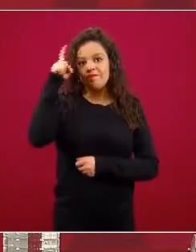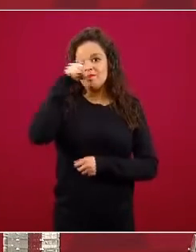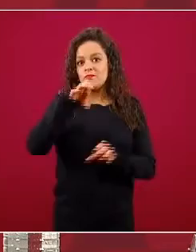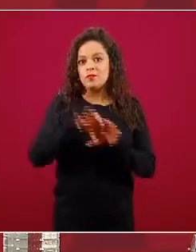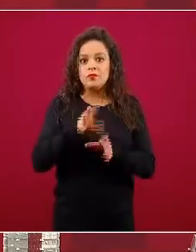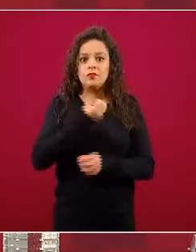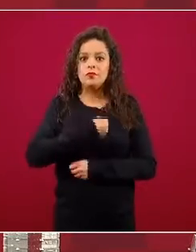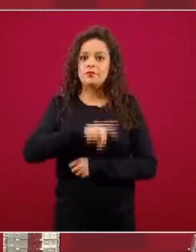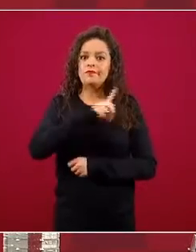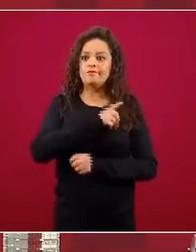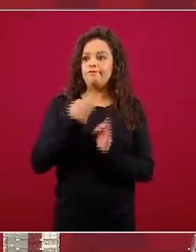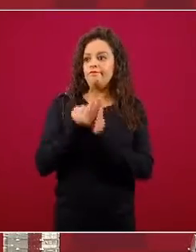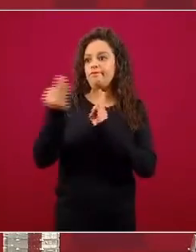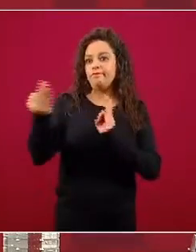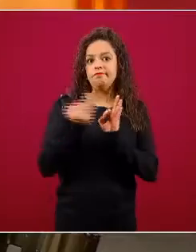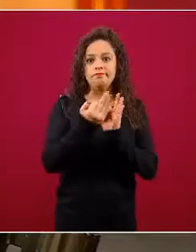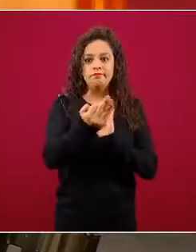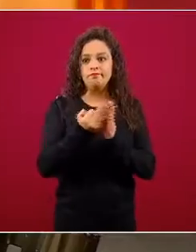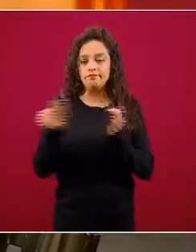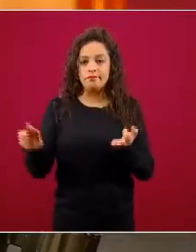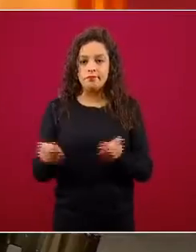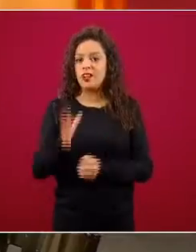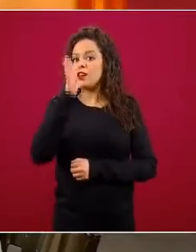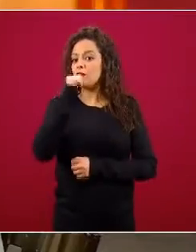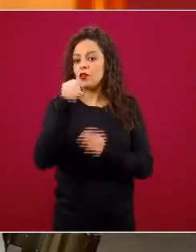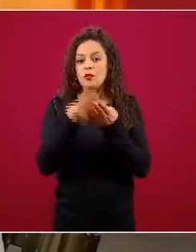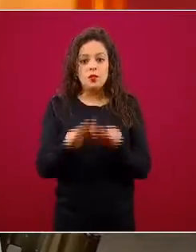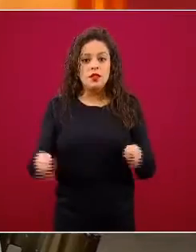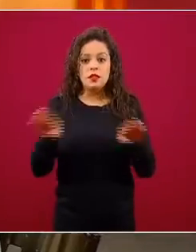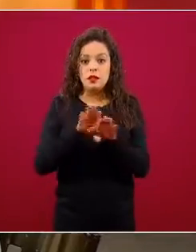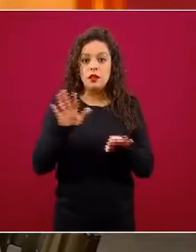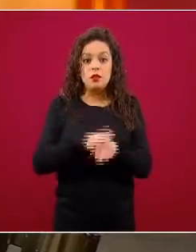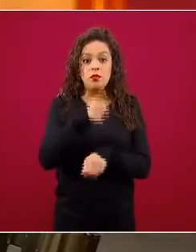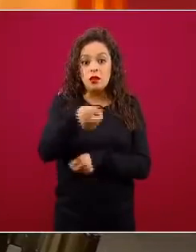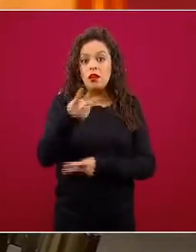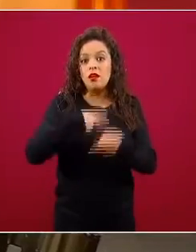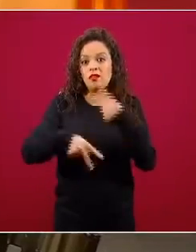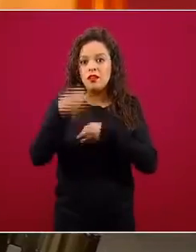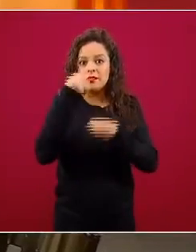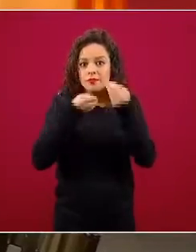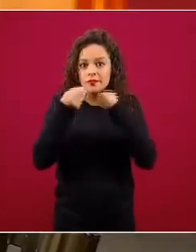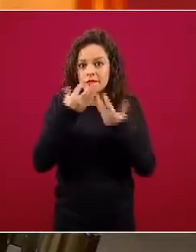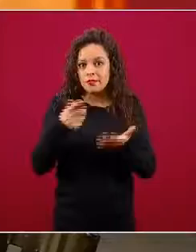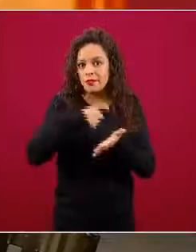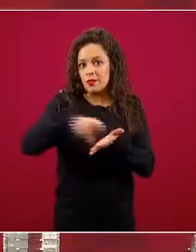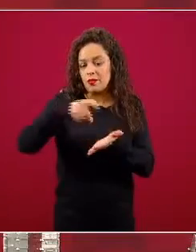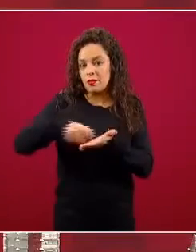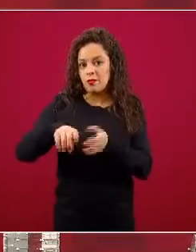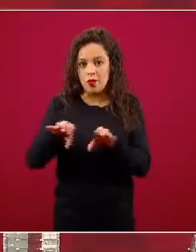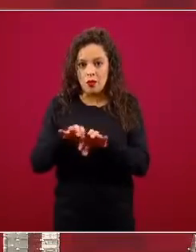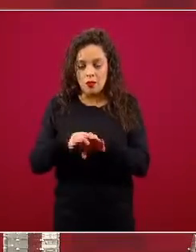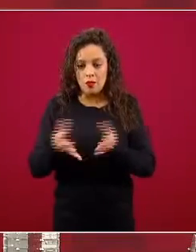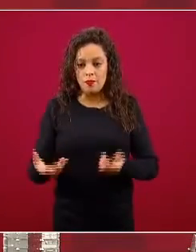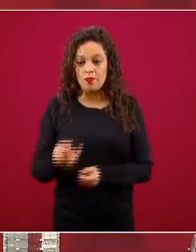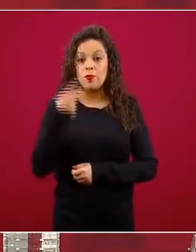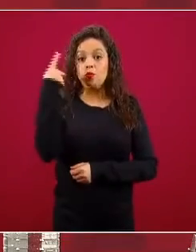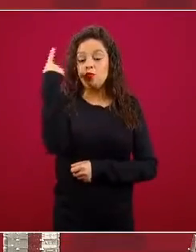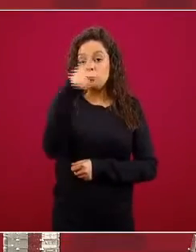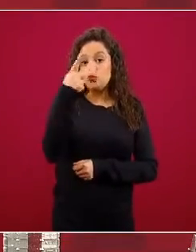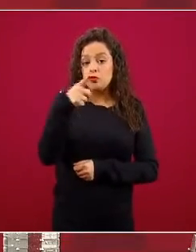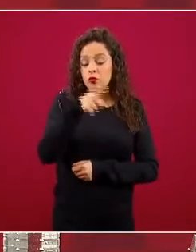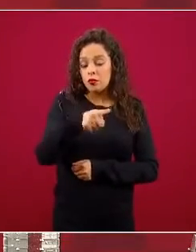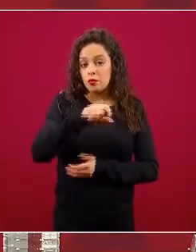lugar porque no se puede cerrar, porque se cerraría el abasto, y en segundo lugar, pues por la condición en la que la propia central de abasto